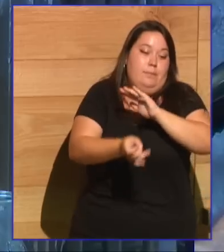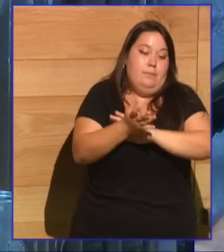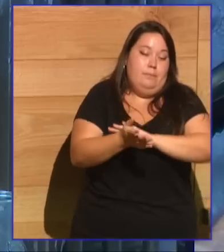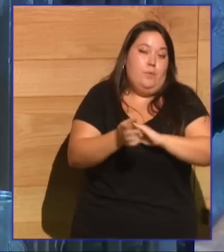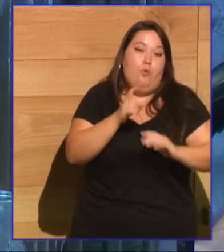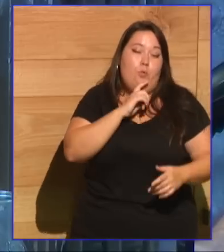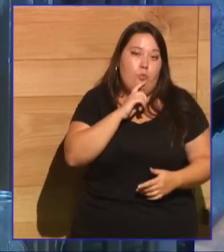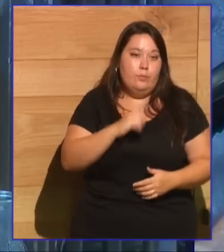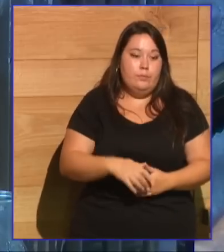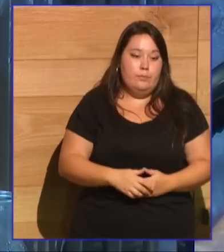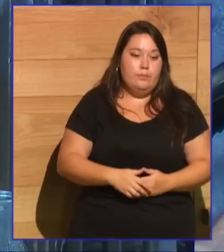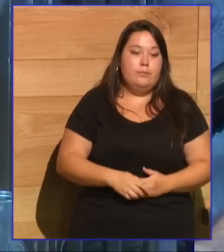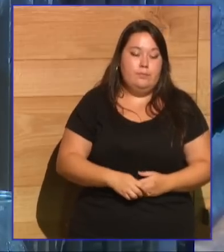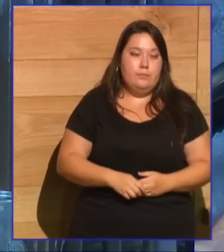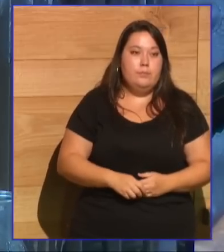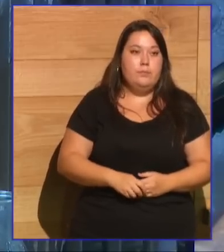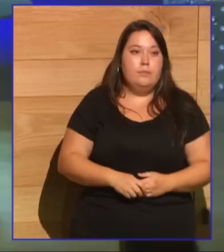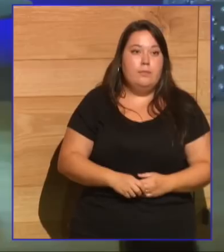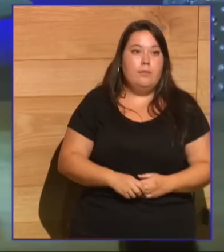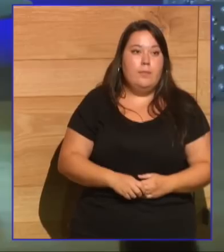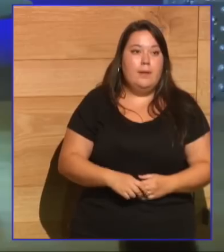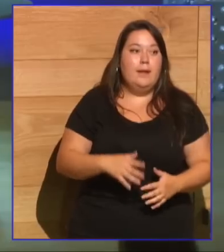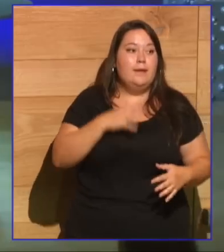ese es el realidad